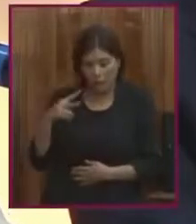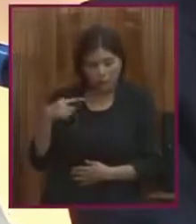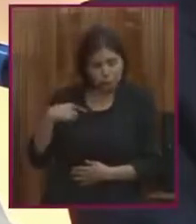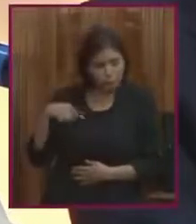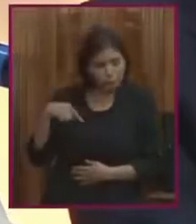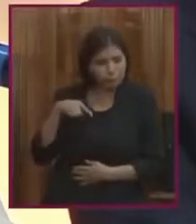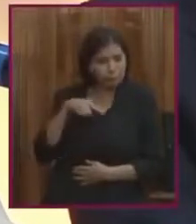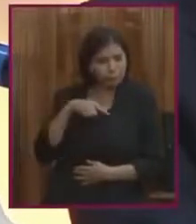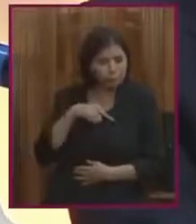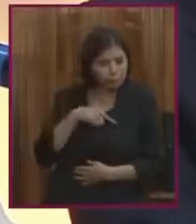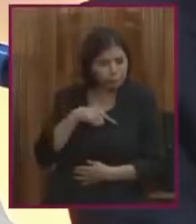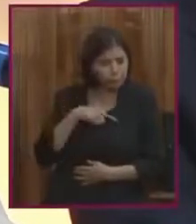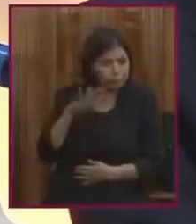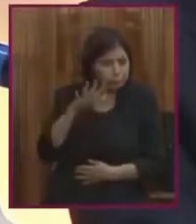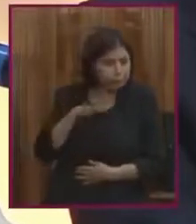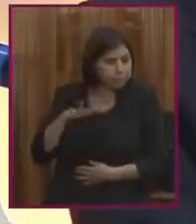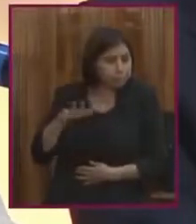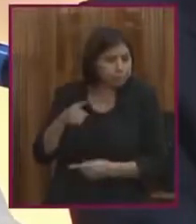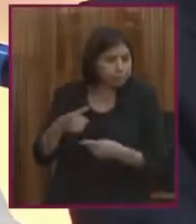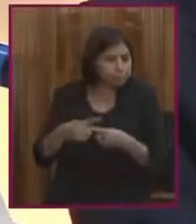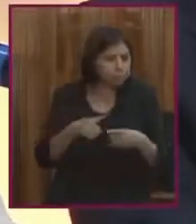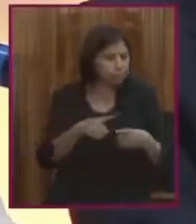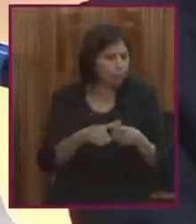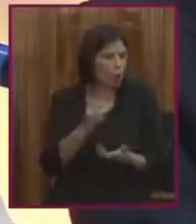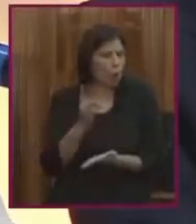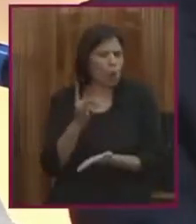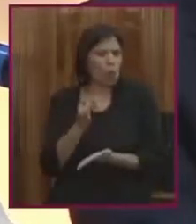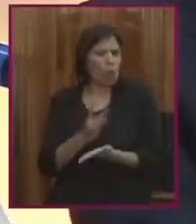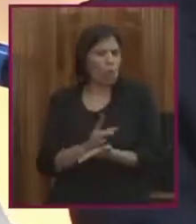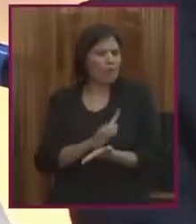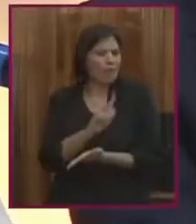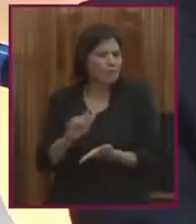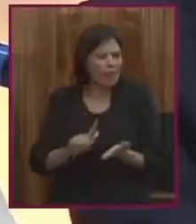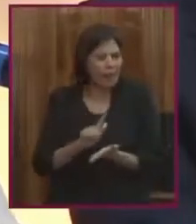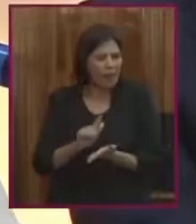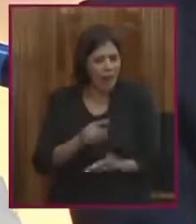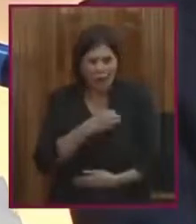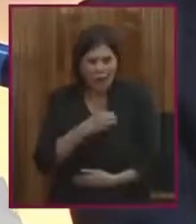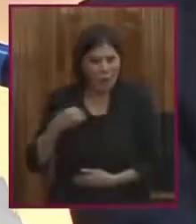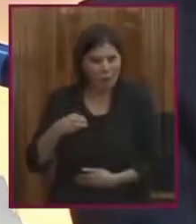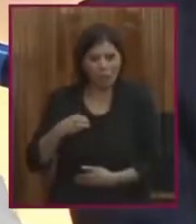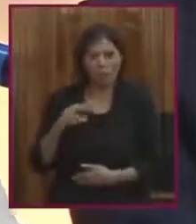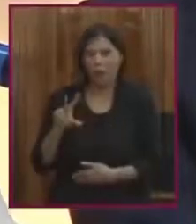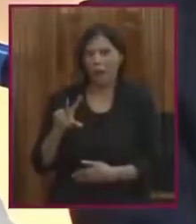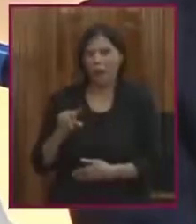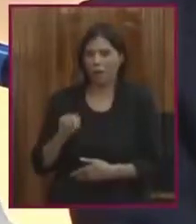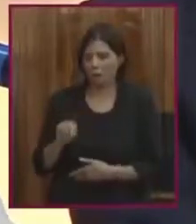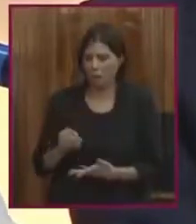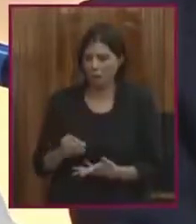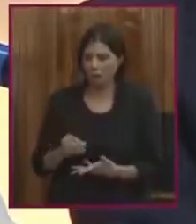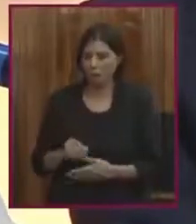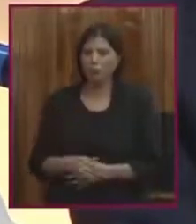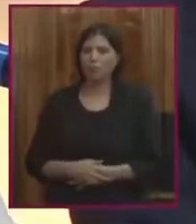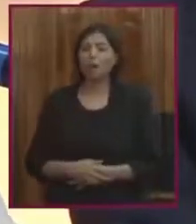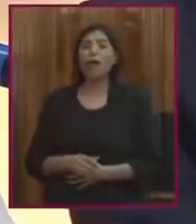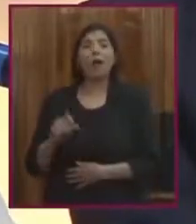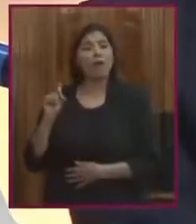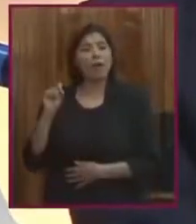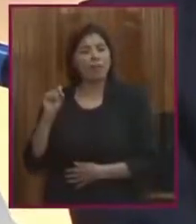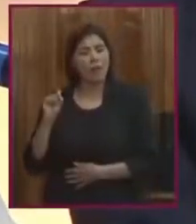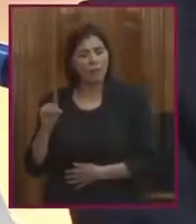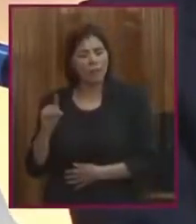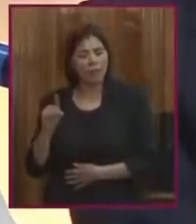diversidad. No solamente porque la ley nos obliga, ¿sí?, a hacer esa consulta, sino